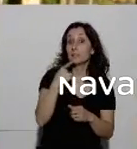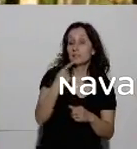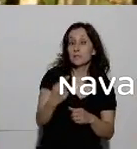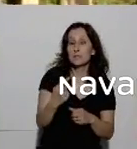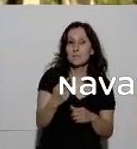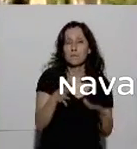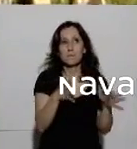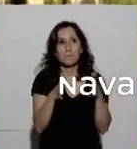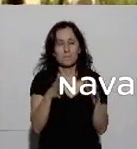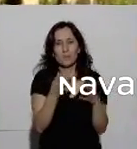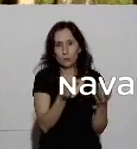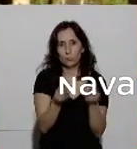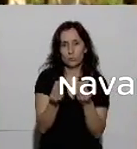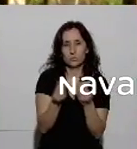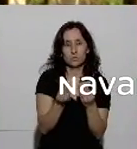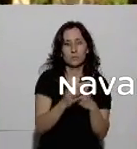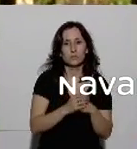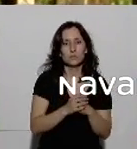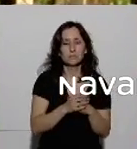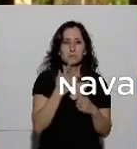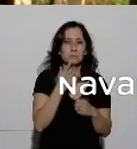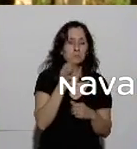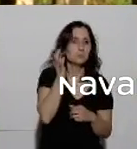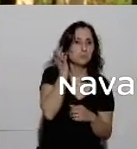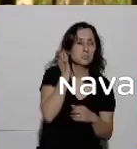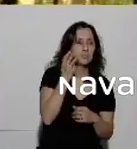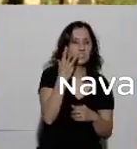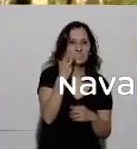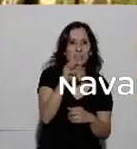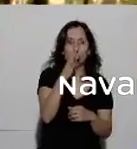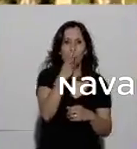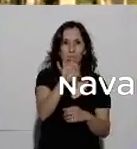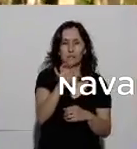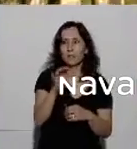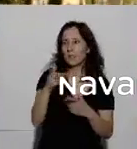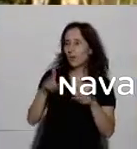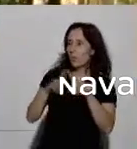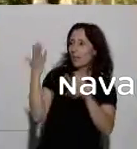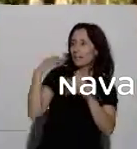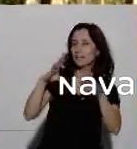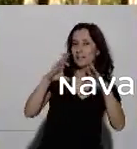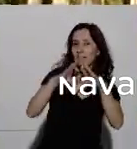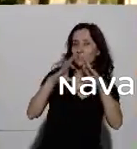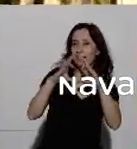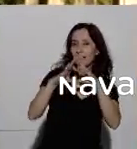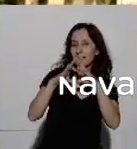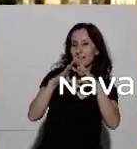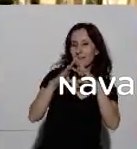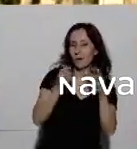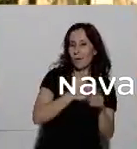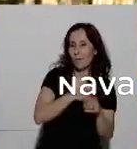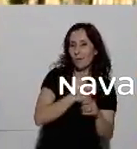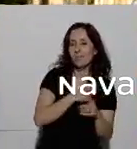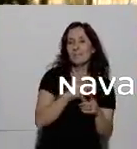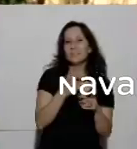allí, pues allí cabían muchas, aquí pues se reunirían pues 30, 40. En la Catedral del Diablo que decía Caro Baroja, ahí podían reunirse miles